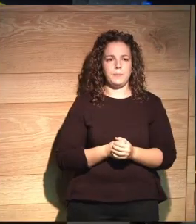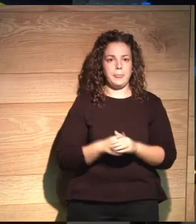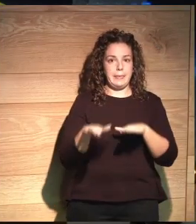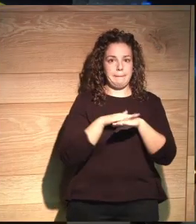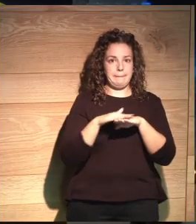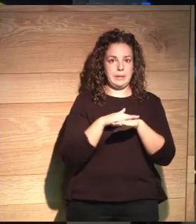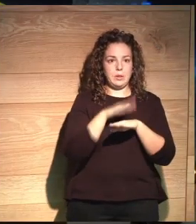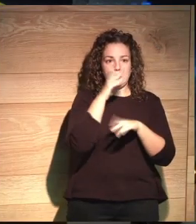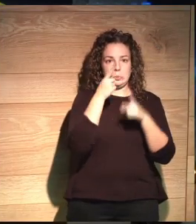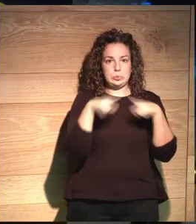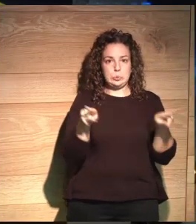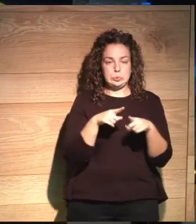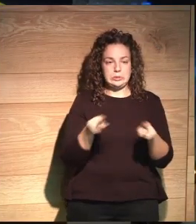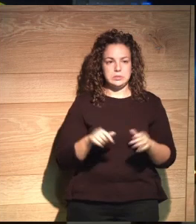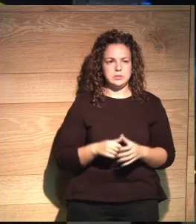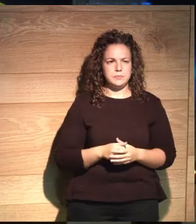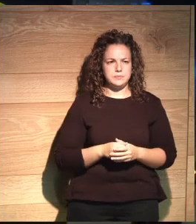con la música